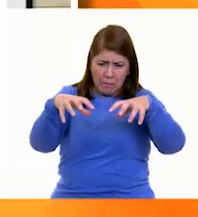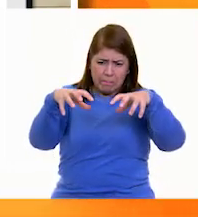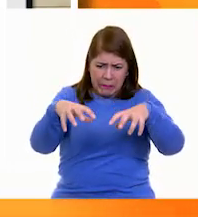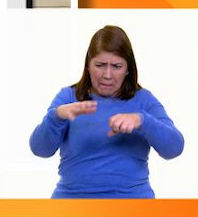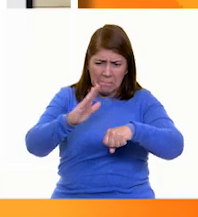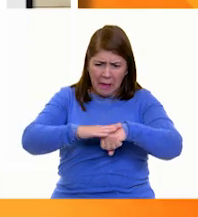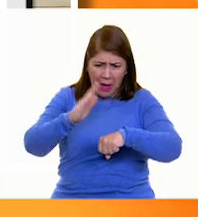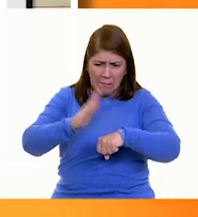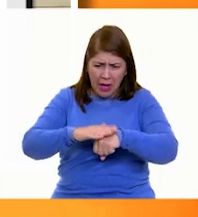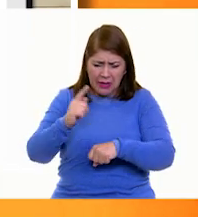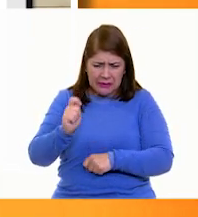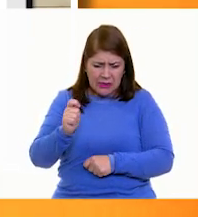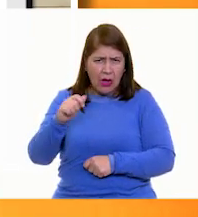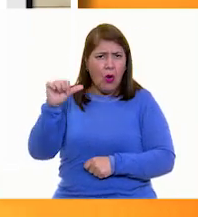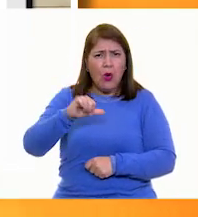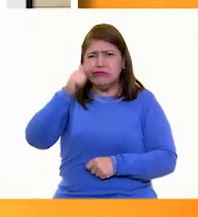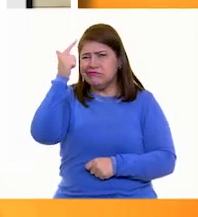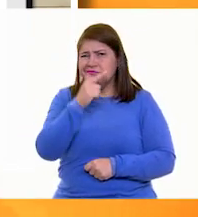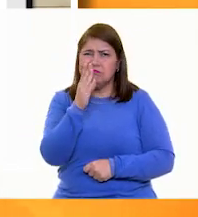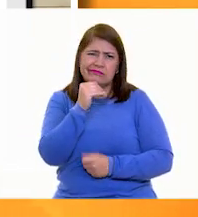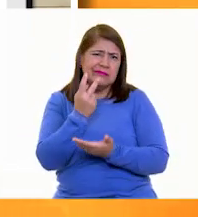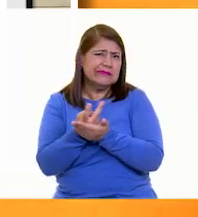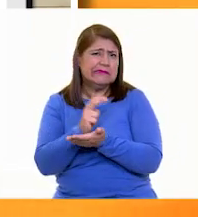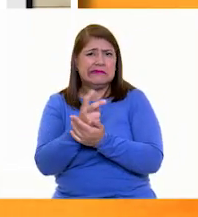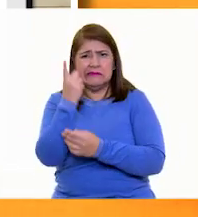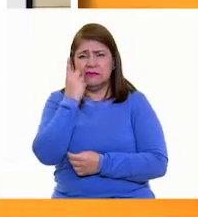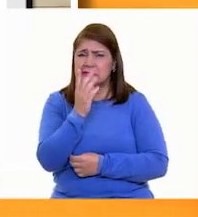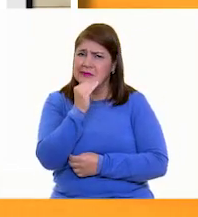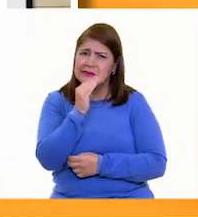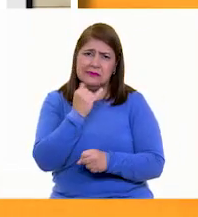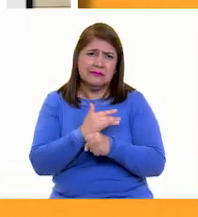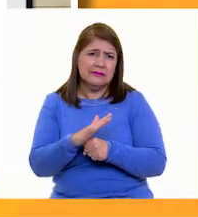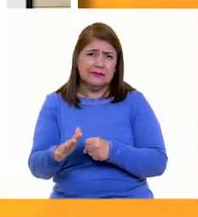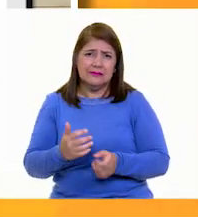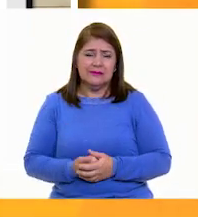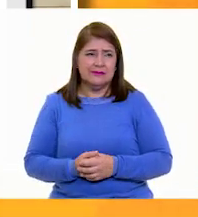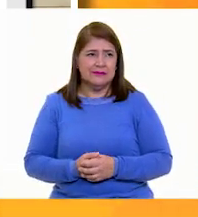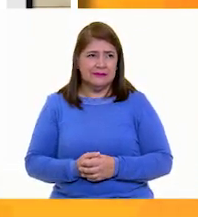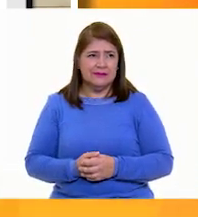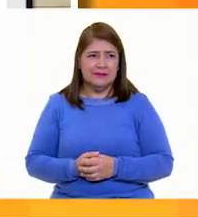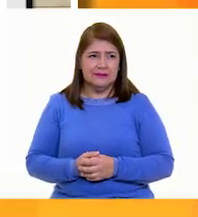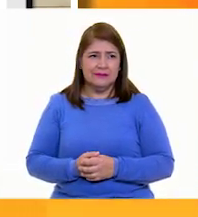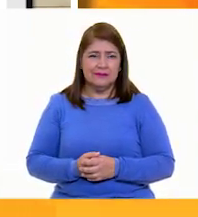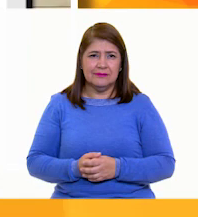bultos! ¡Esta noche no podré dormir!